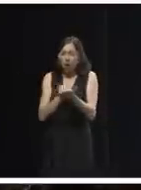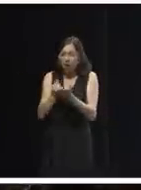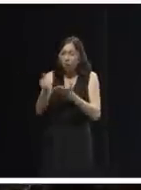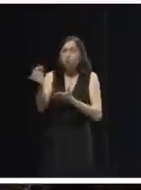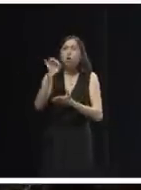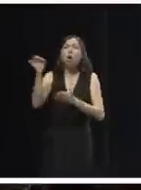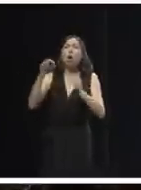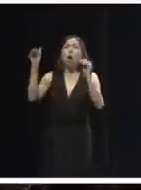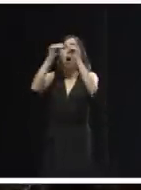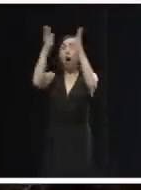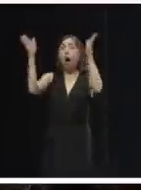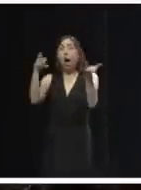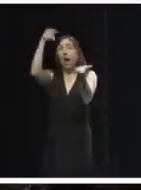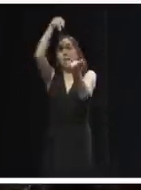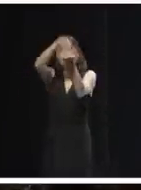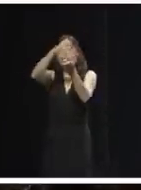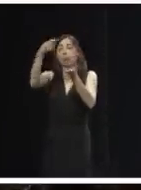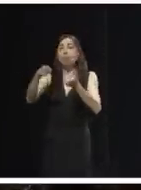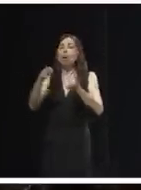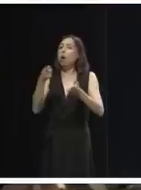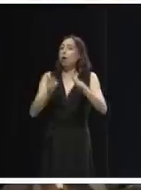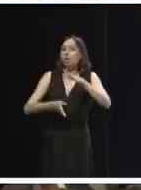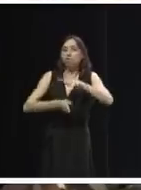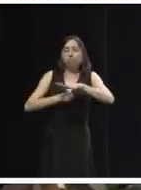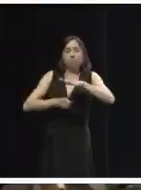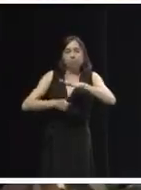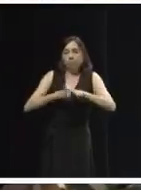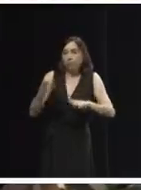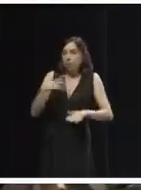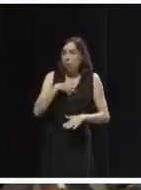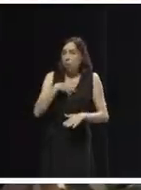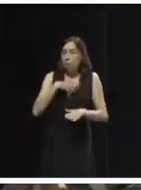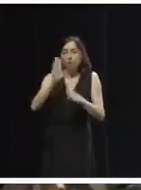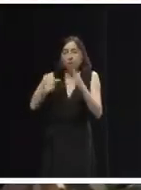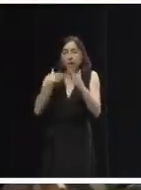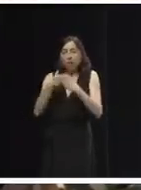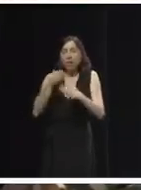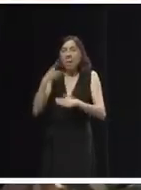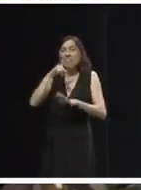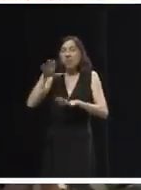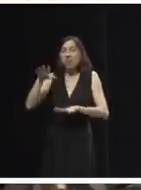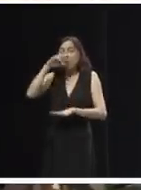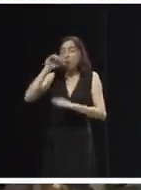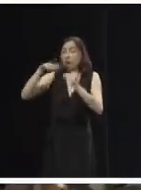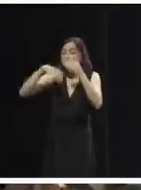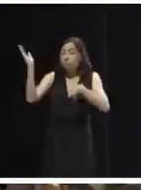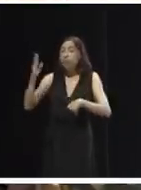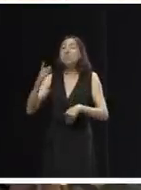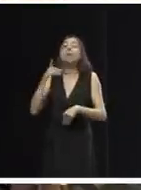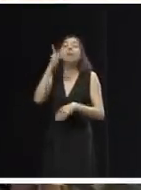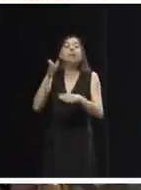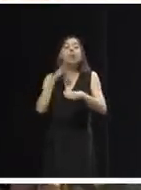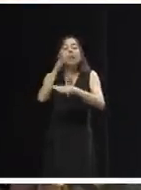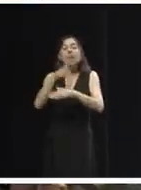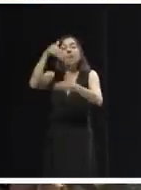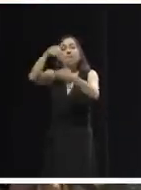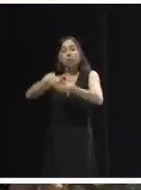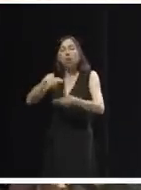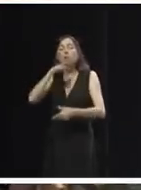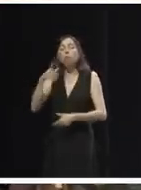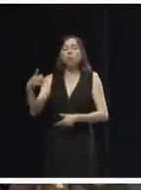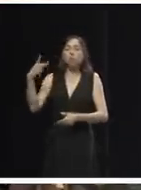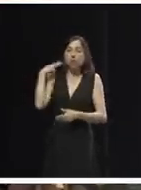puede trabajar más allá de los 65 años. Salid a votar por las pensiones. Si tenéis dudas, votad a